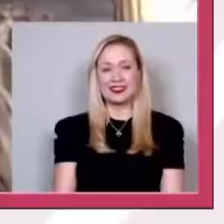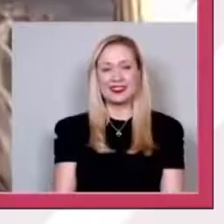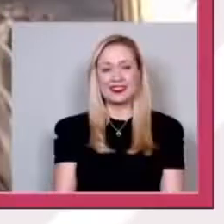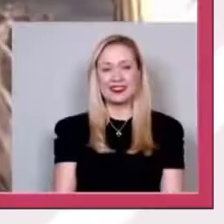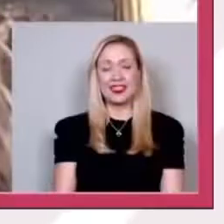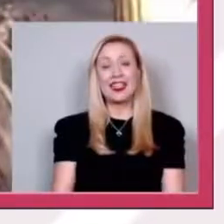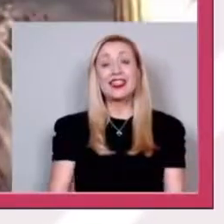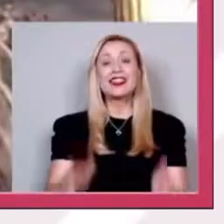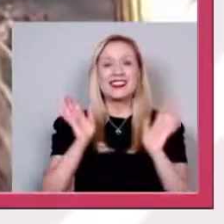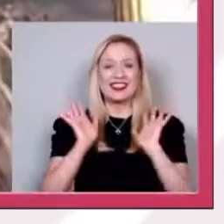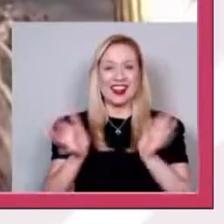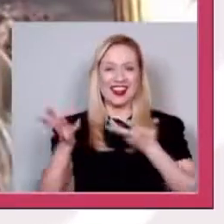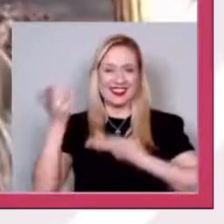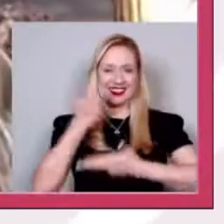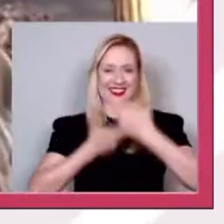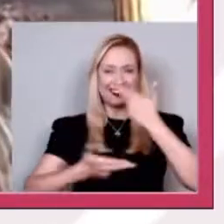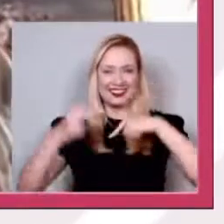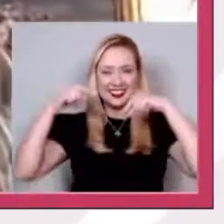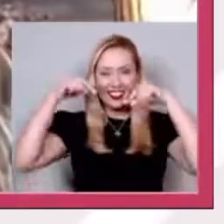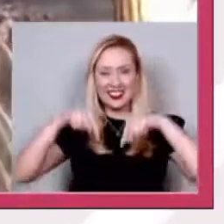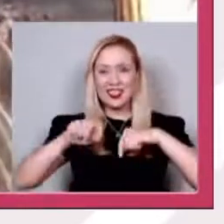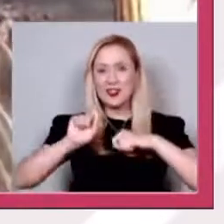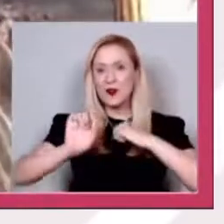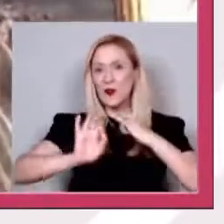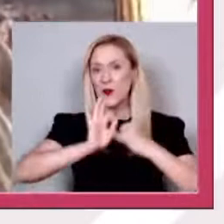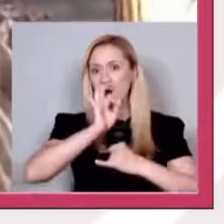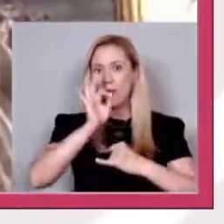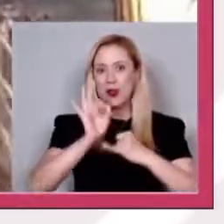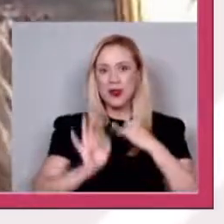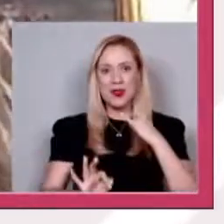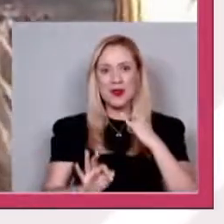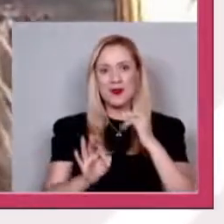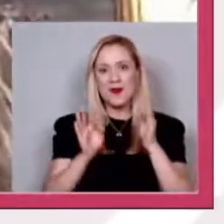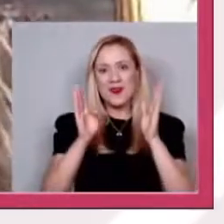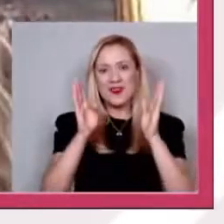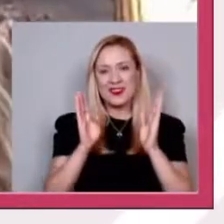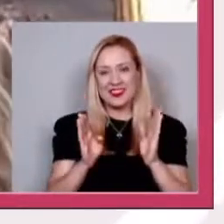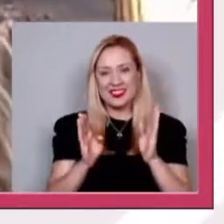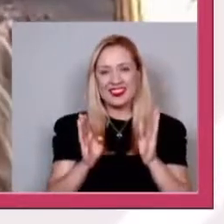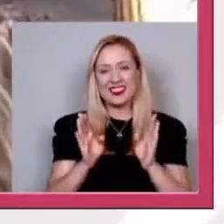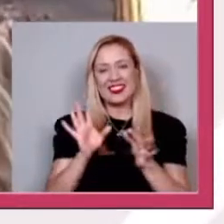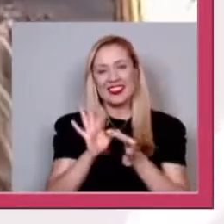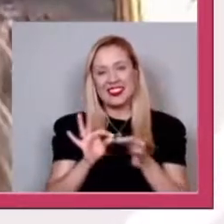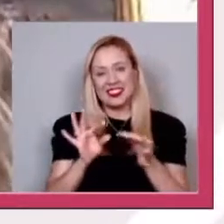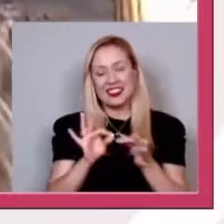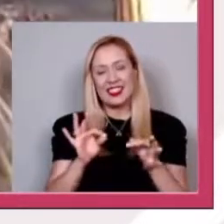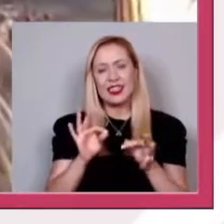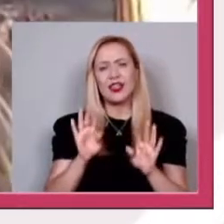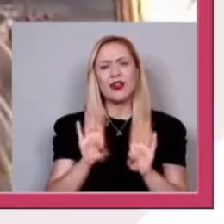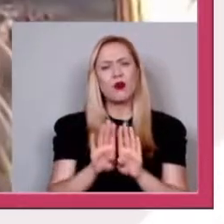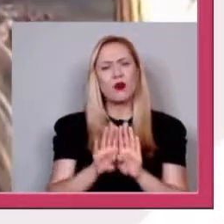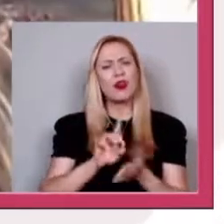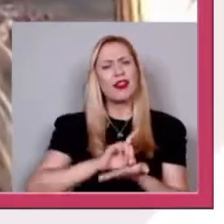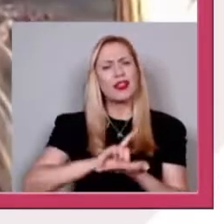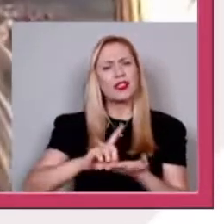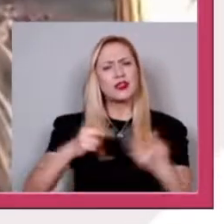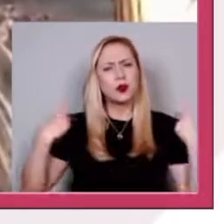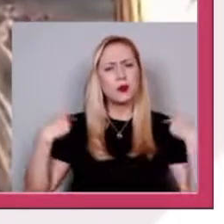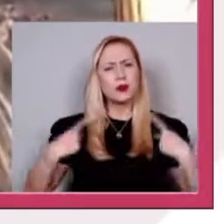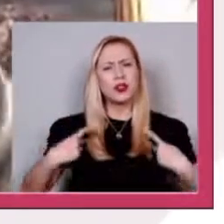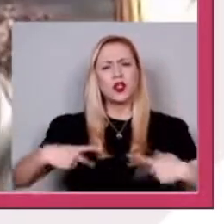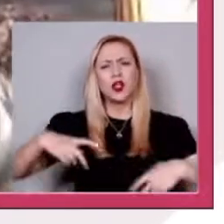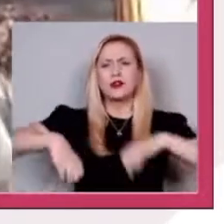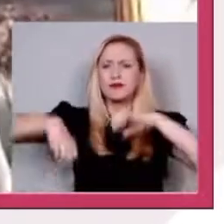Pues estamos de vuelta aquí en el último bloque de Espacio Diverso y estamos hablando sobre los derechos de las personas mayores